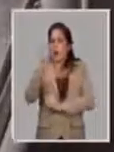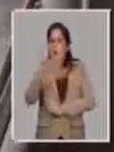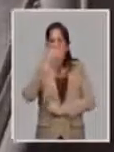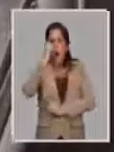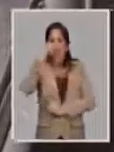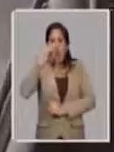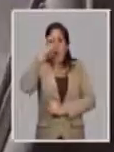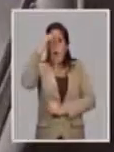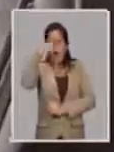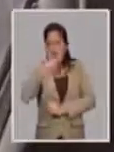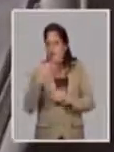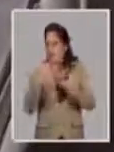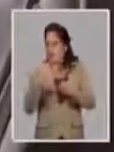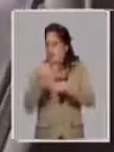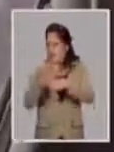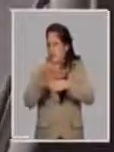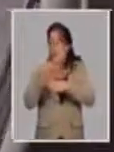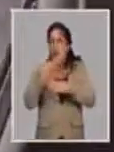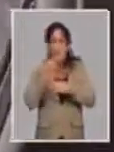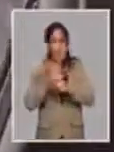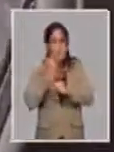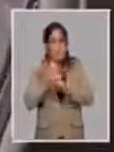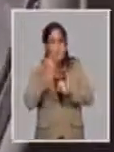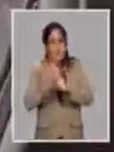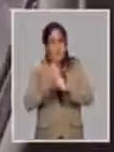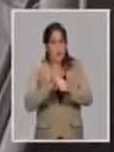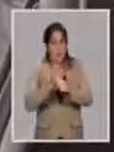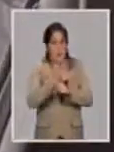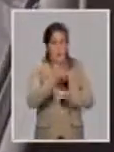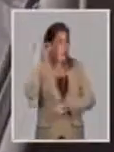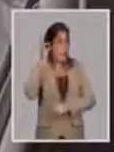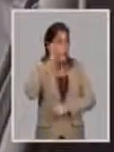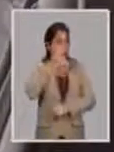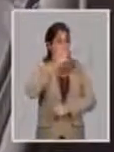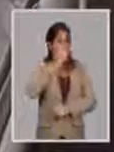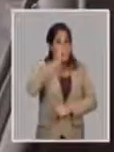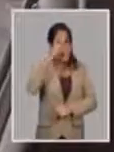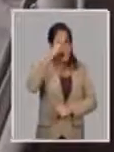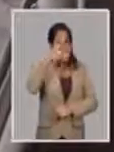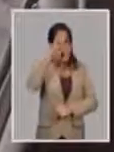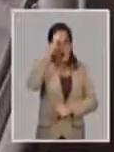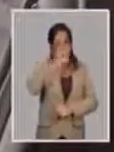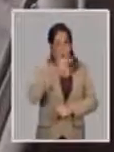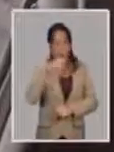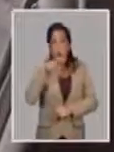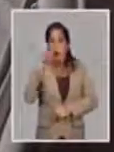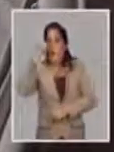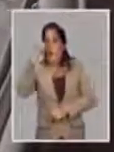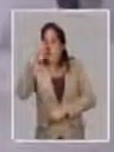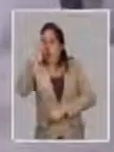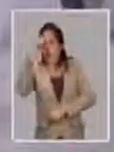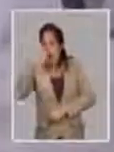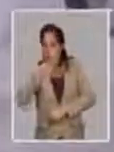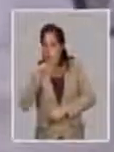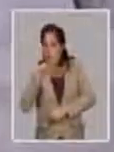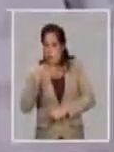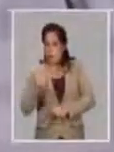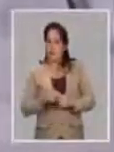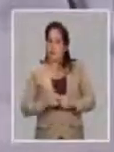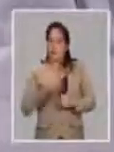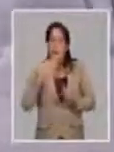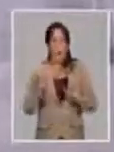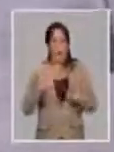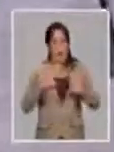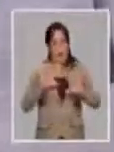2 de Abdala y cómo sigue todo ese trabajo allí con las autoridades de Santiago. Sí. Bueno,